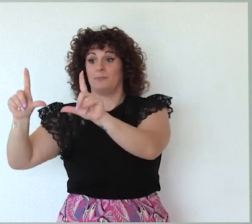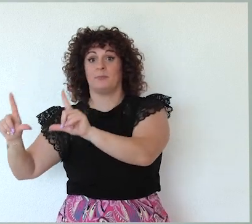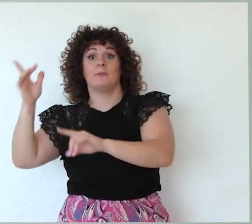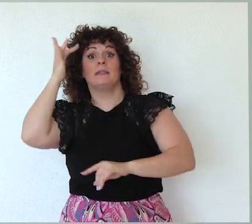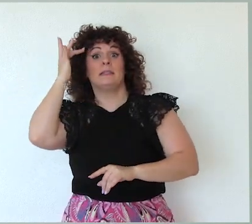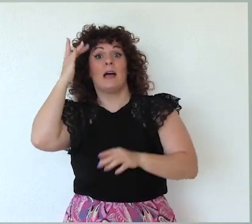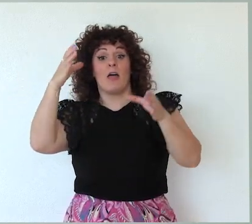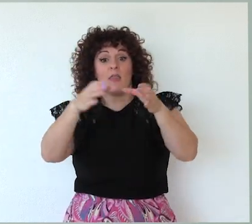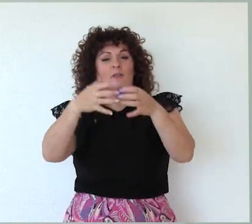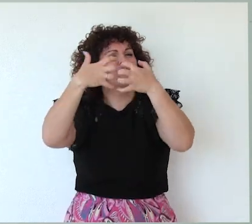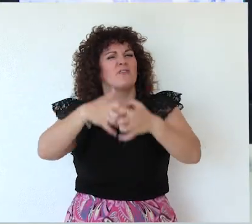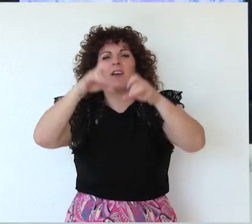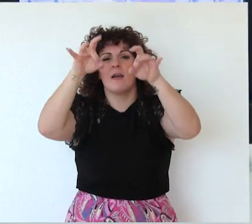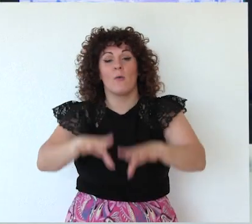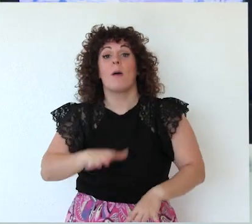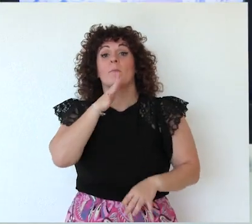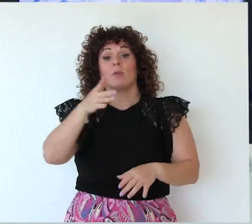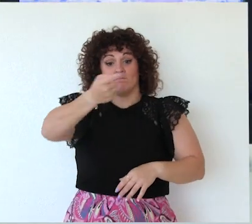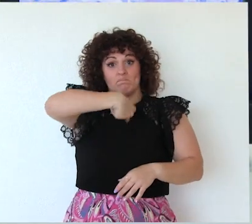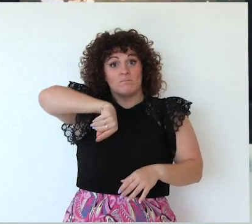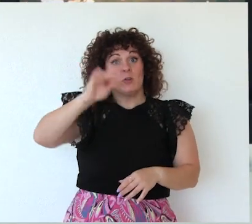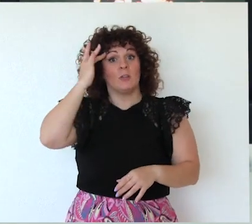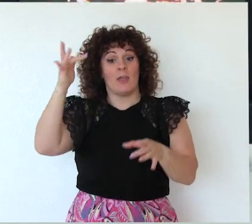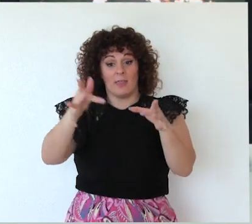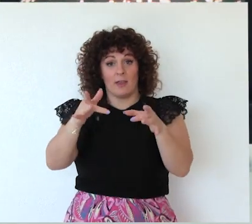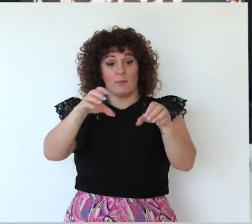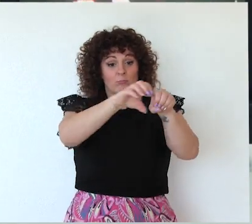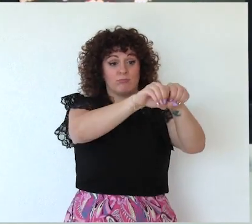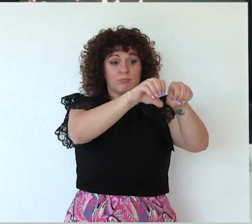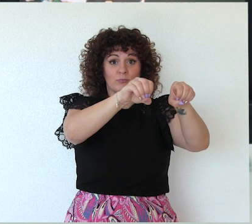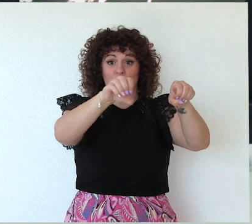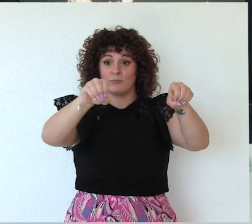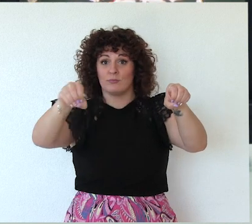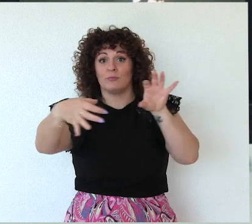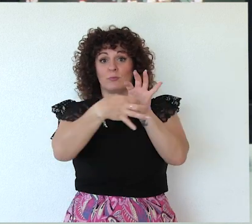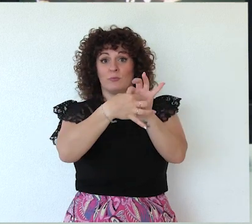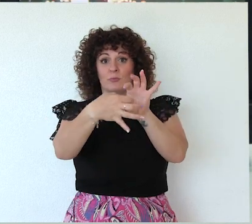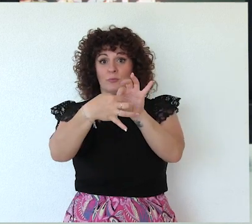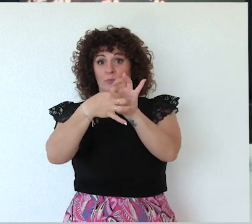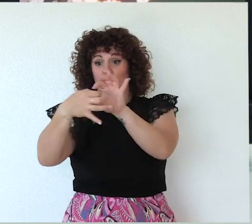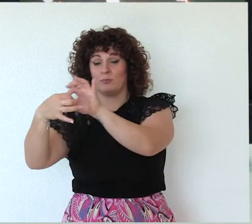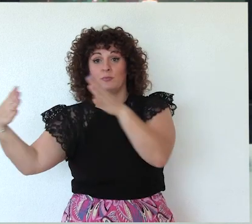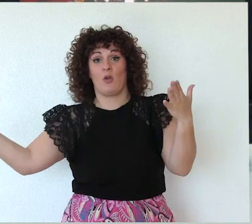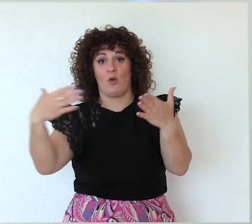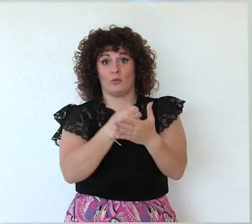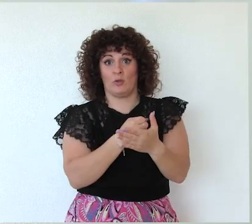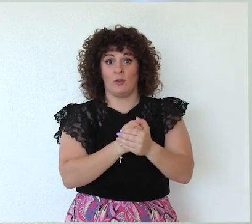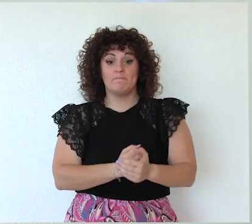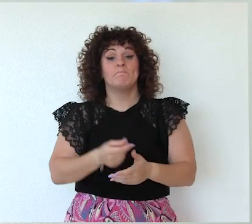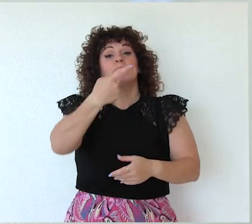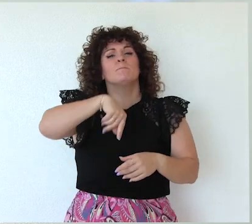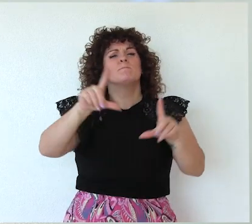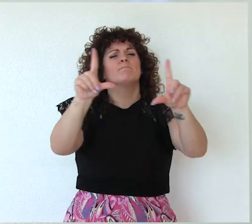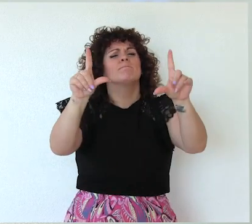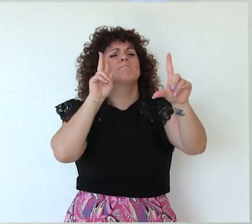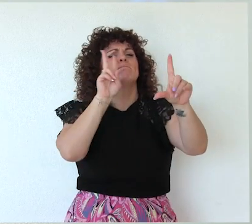es como funciona también nuestro cerebro. Nuestras neuronas están conectadas entre sí y funcionan mediante impulsos eléctricos. Lo